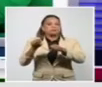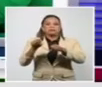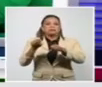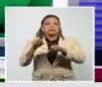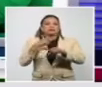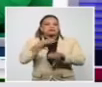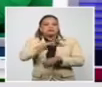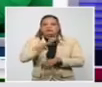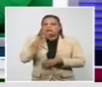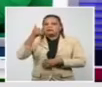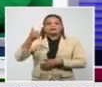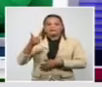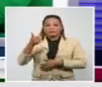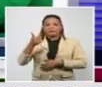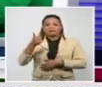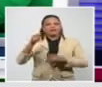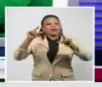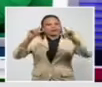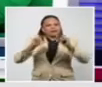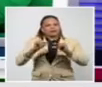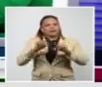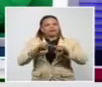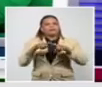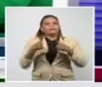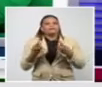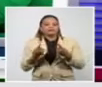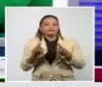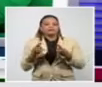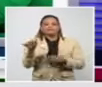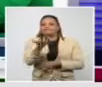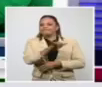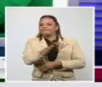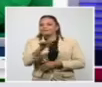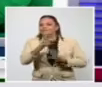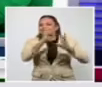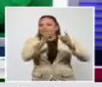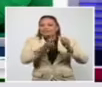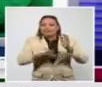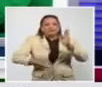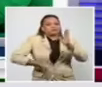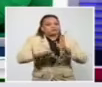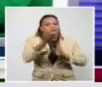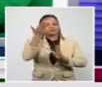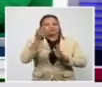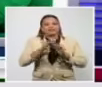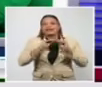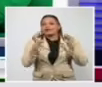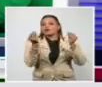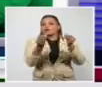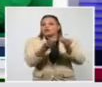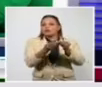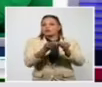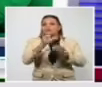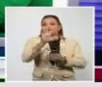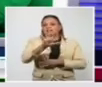ido disminuyendo, pero de todas formas es una cifra elevada. En el acumulado el